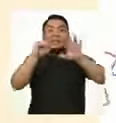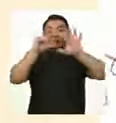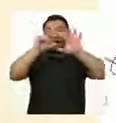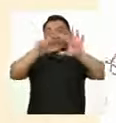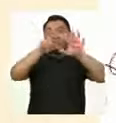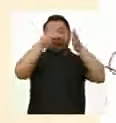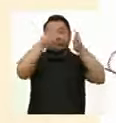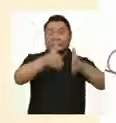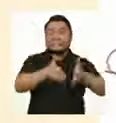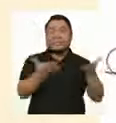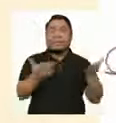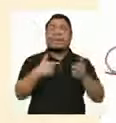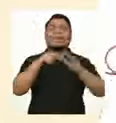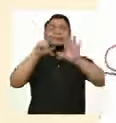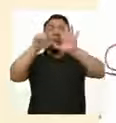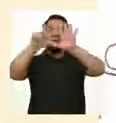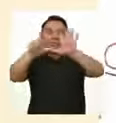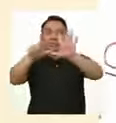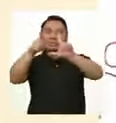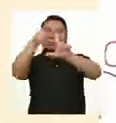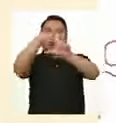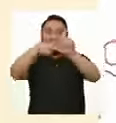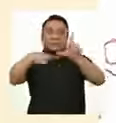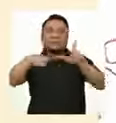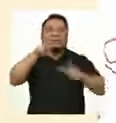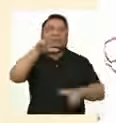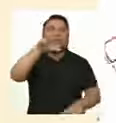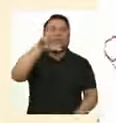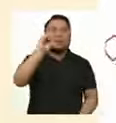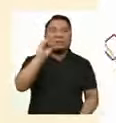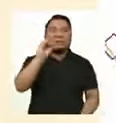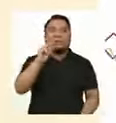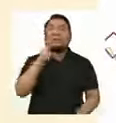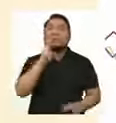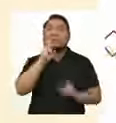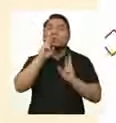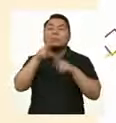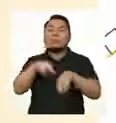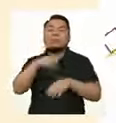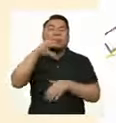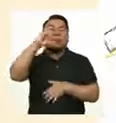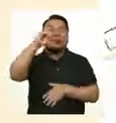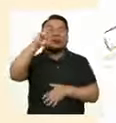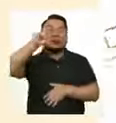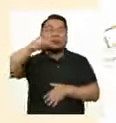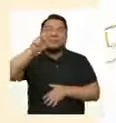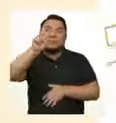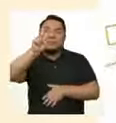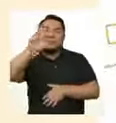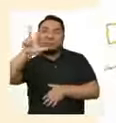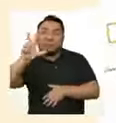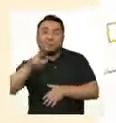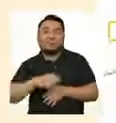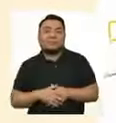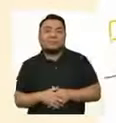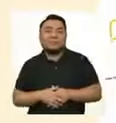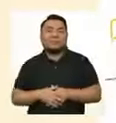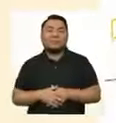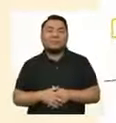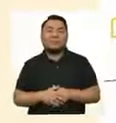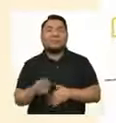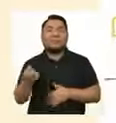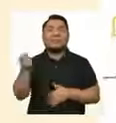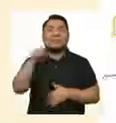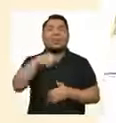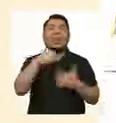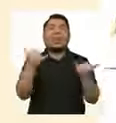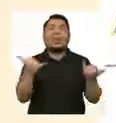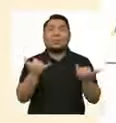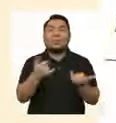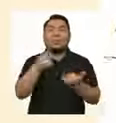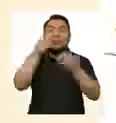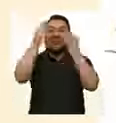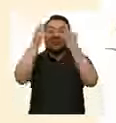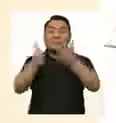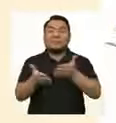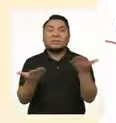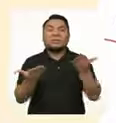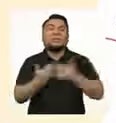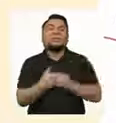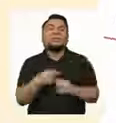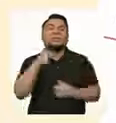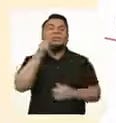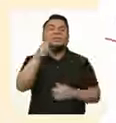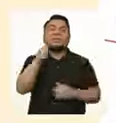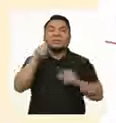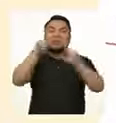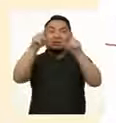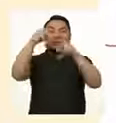relativa es 7 entre 30, teniendo como resultado 23 centésimos. La frecuencia relativa